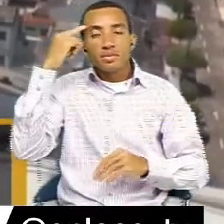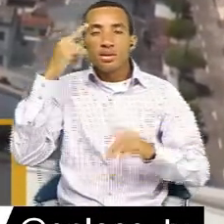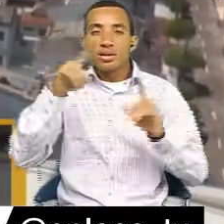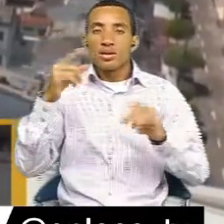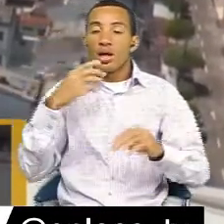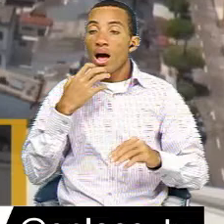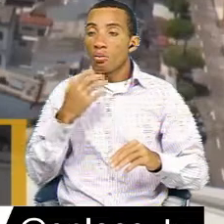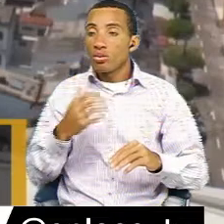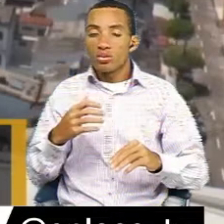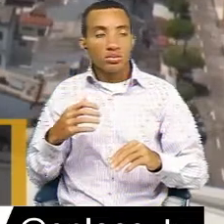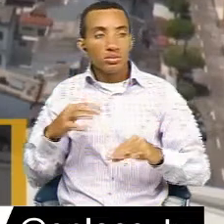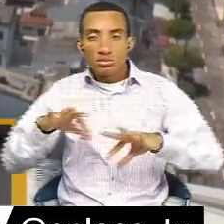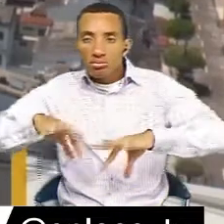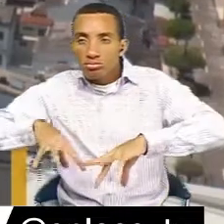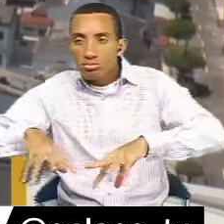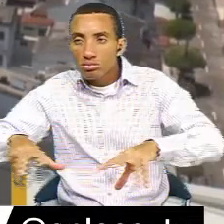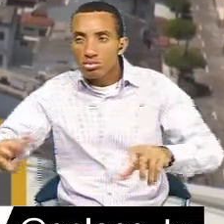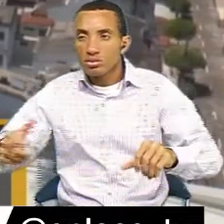una